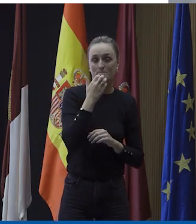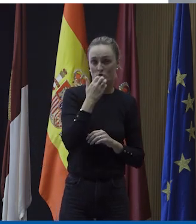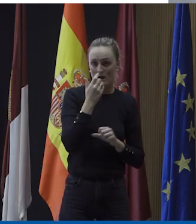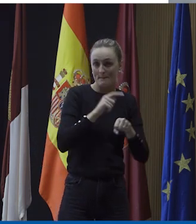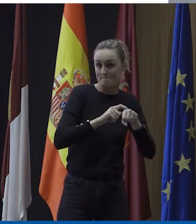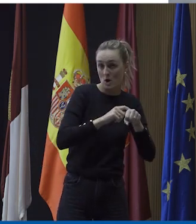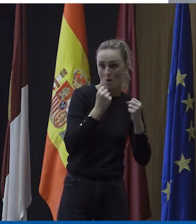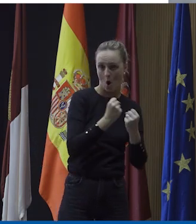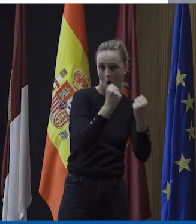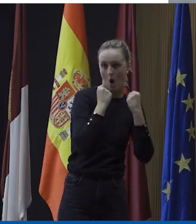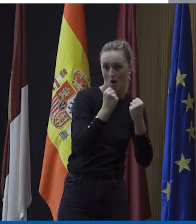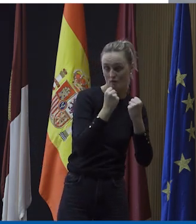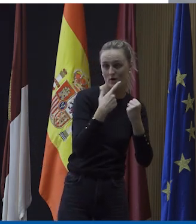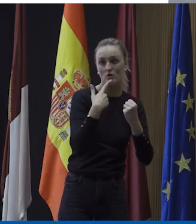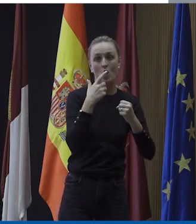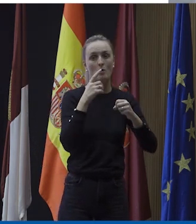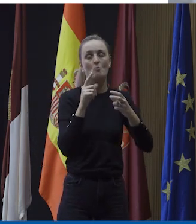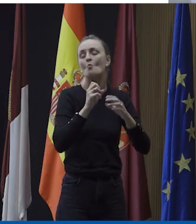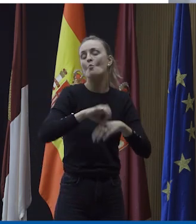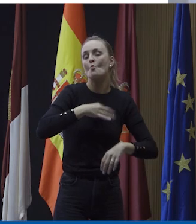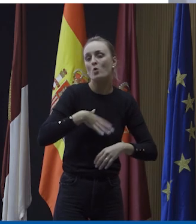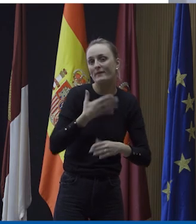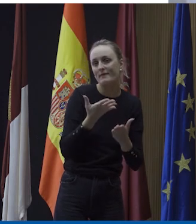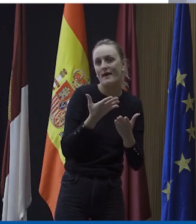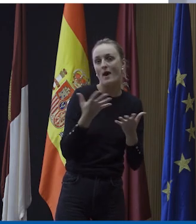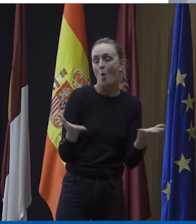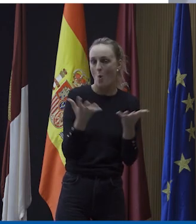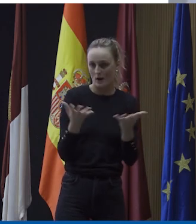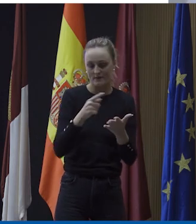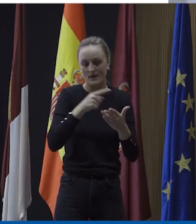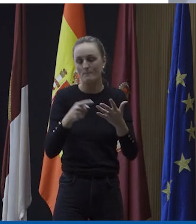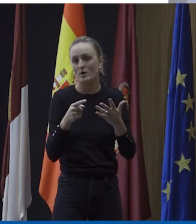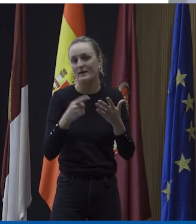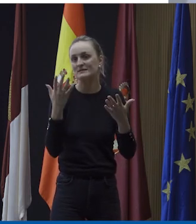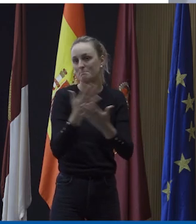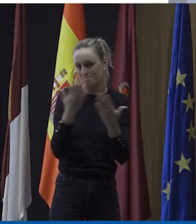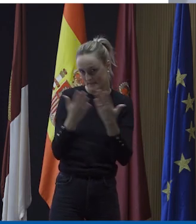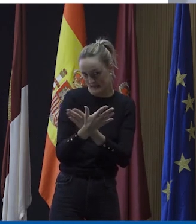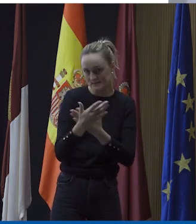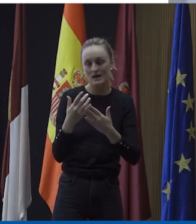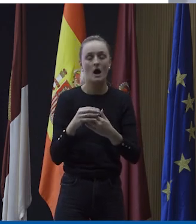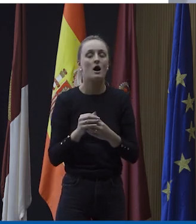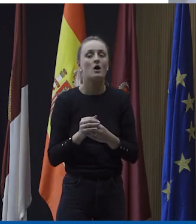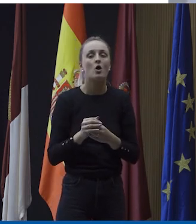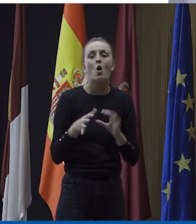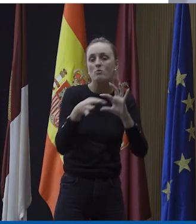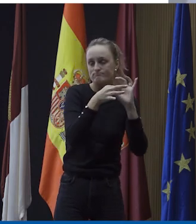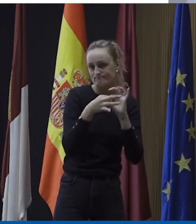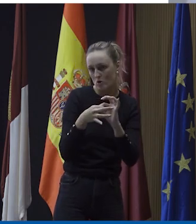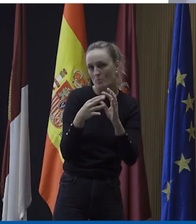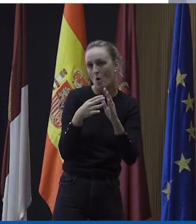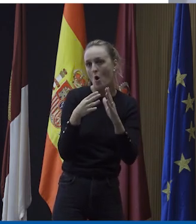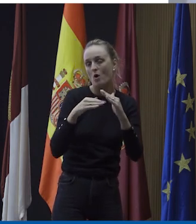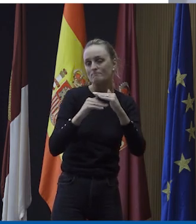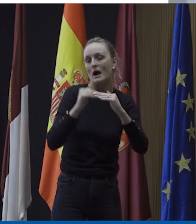ser de esfuerzo, puede ser de urgencia, puede ser mixta porque tenga un componente de ambas o puede ser por rebosamiento. Hay